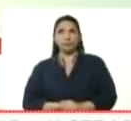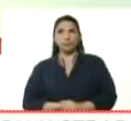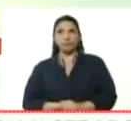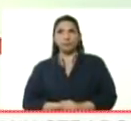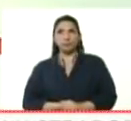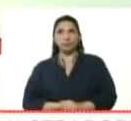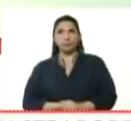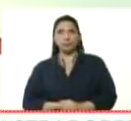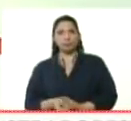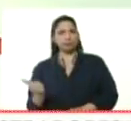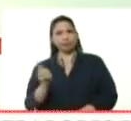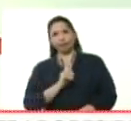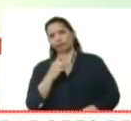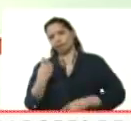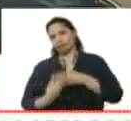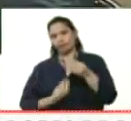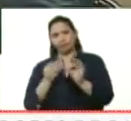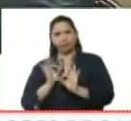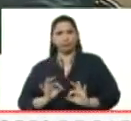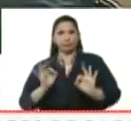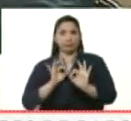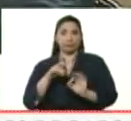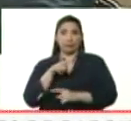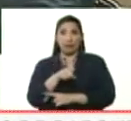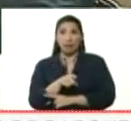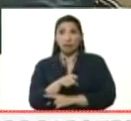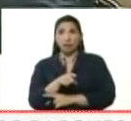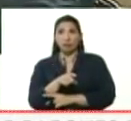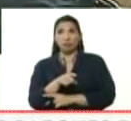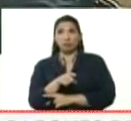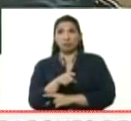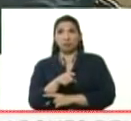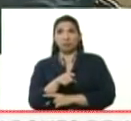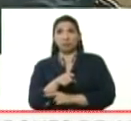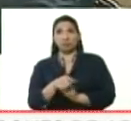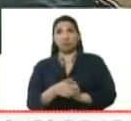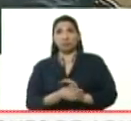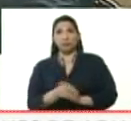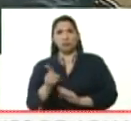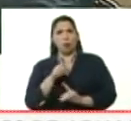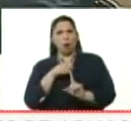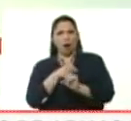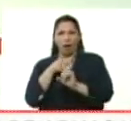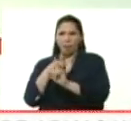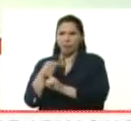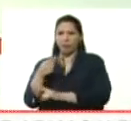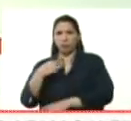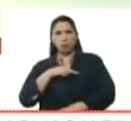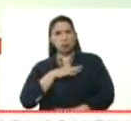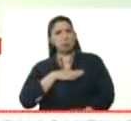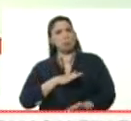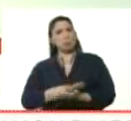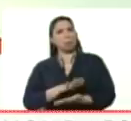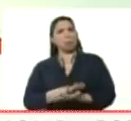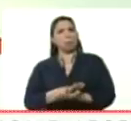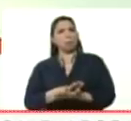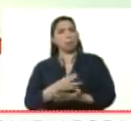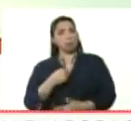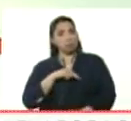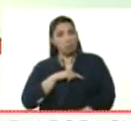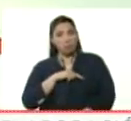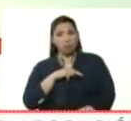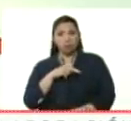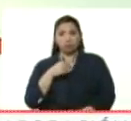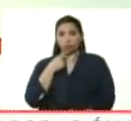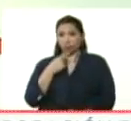No va a pasar nada. Y esto no es ni arrogancia, nada. Nosotros estamos tranquilos. Estamos